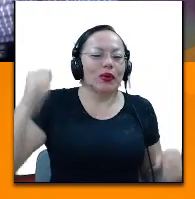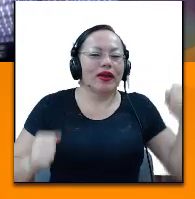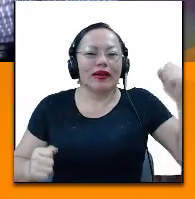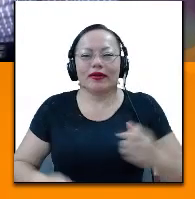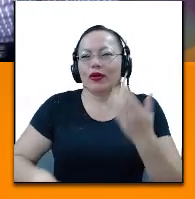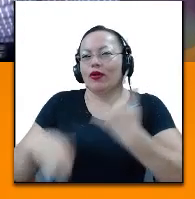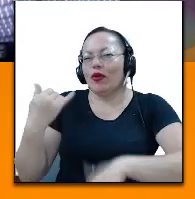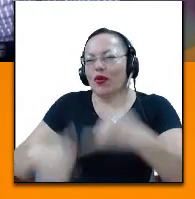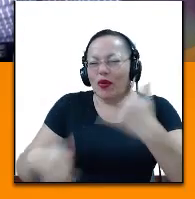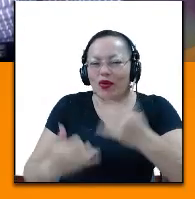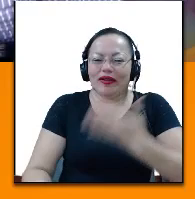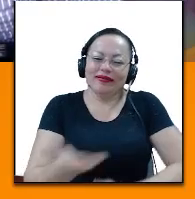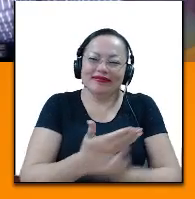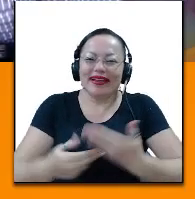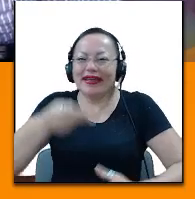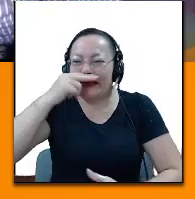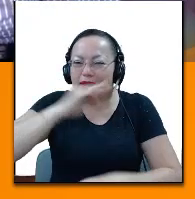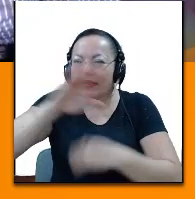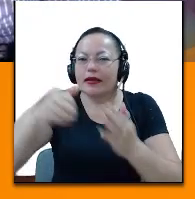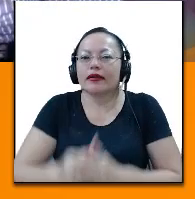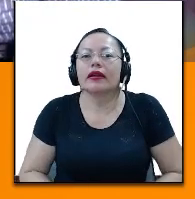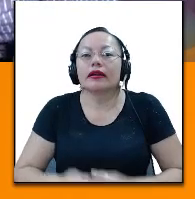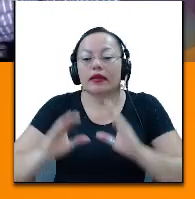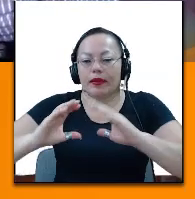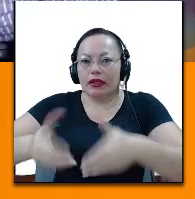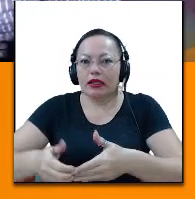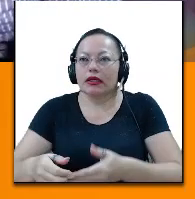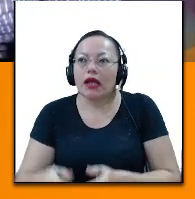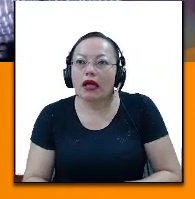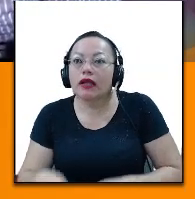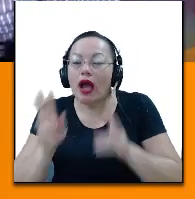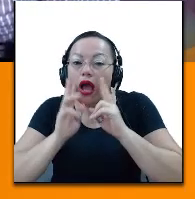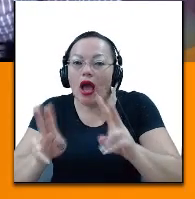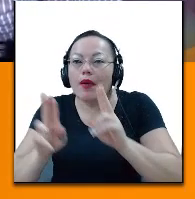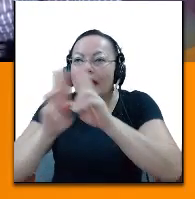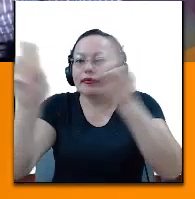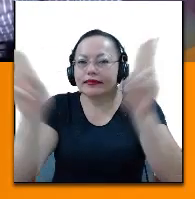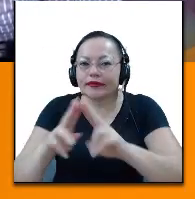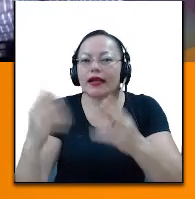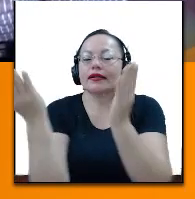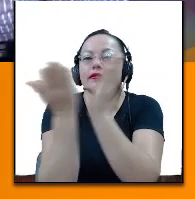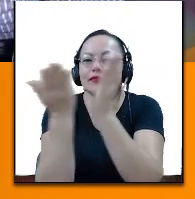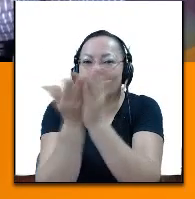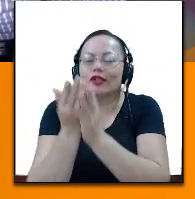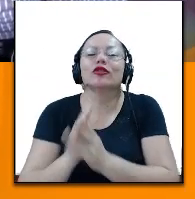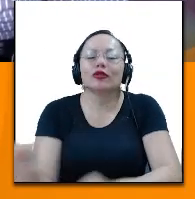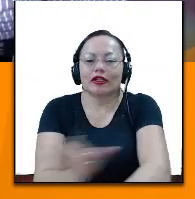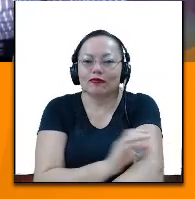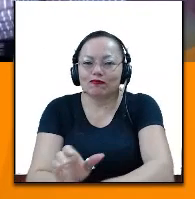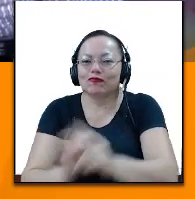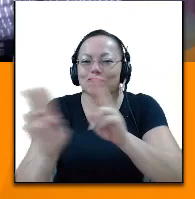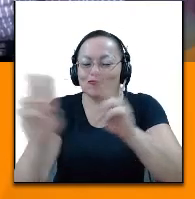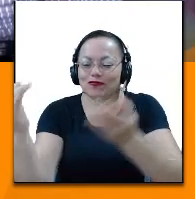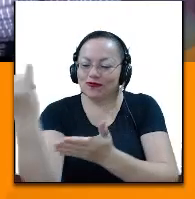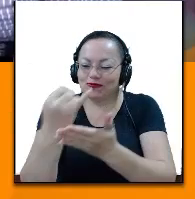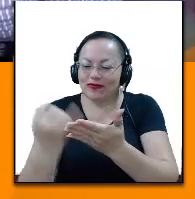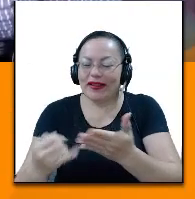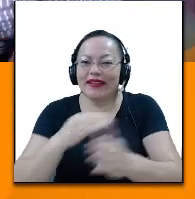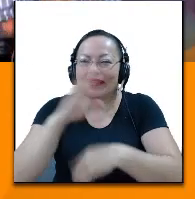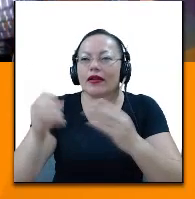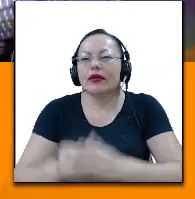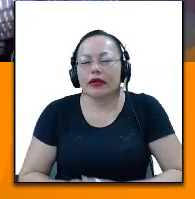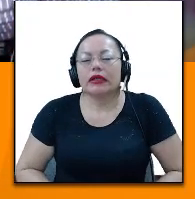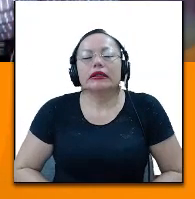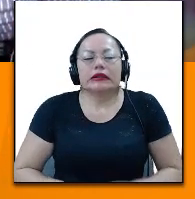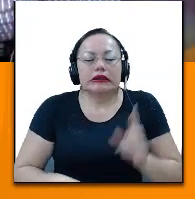jugar, para compartir con los niños, para estar en clases con los niños, porque están en clases virtuales y eso es un poquito pesado,